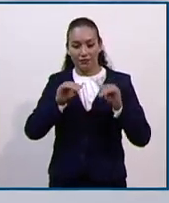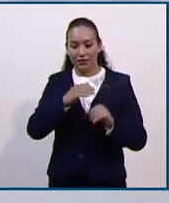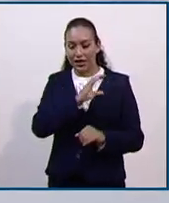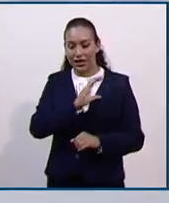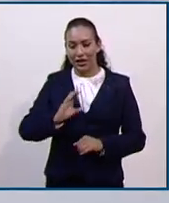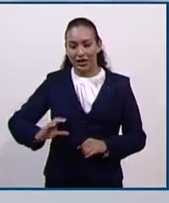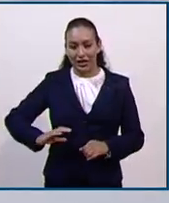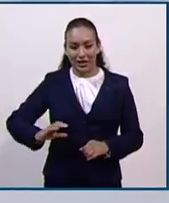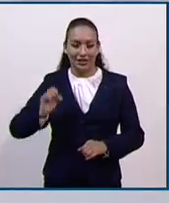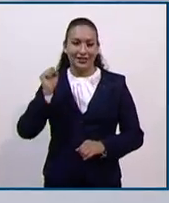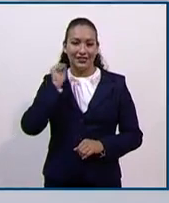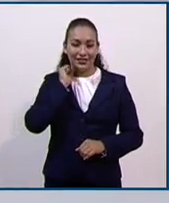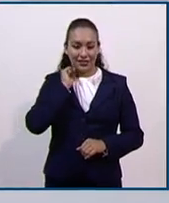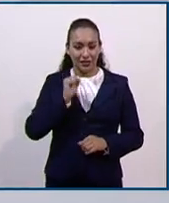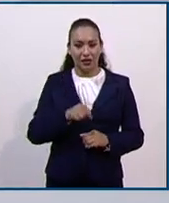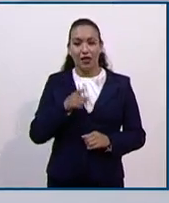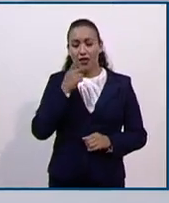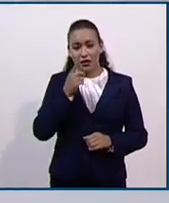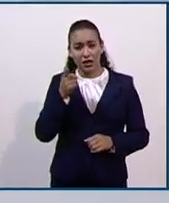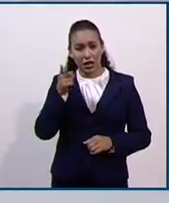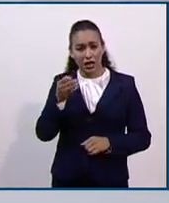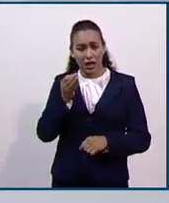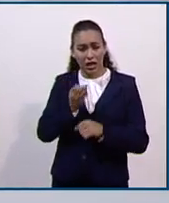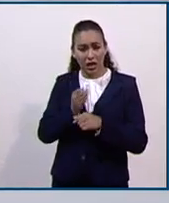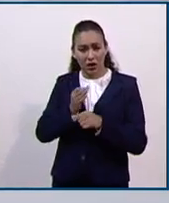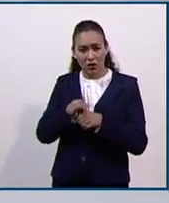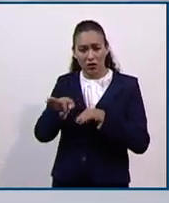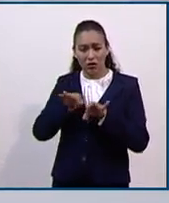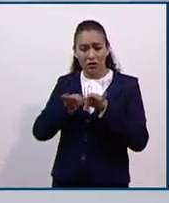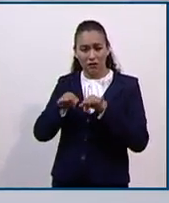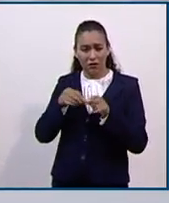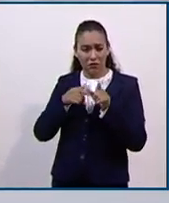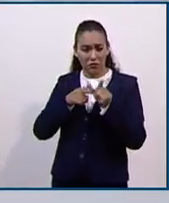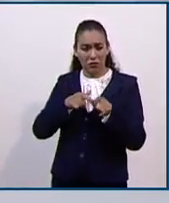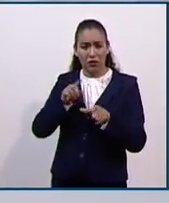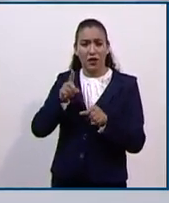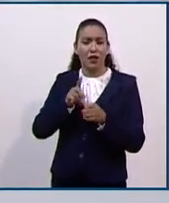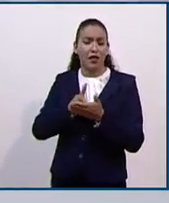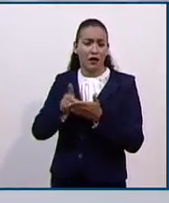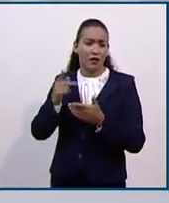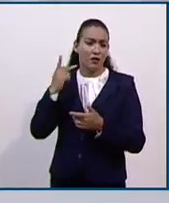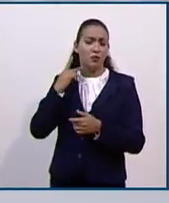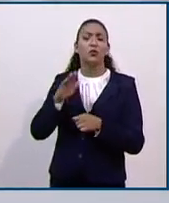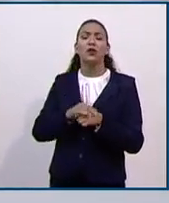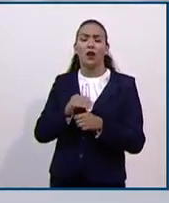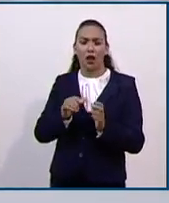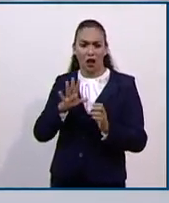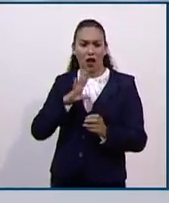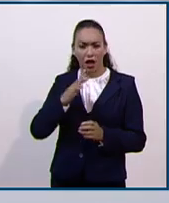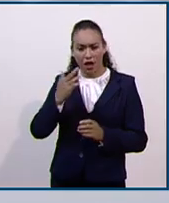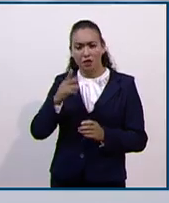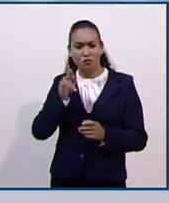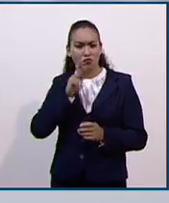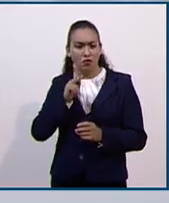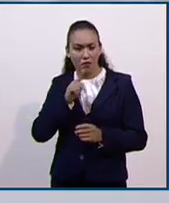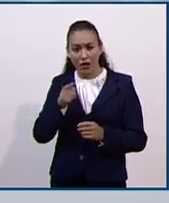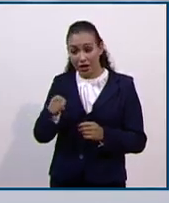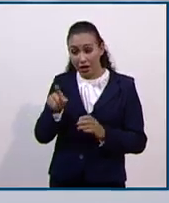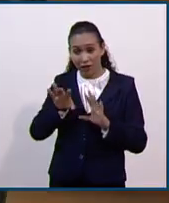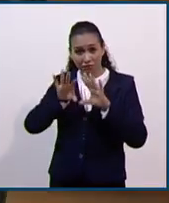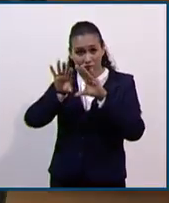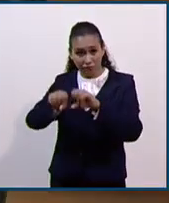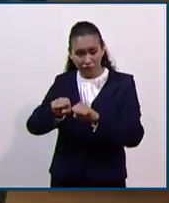luego de determinar que no se encuentra suspendido de sus derechos políticos debido a que se comprobó que no hay orden de aprehensión en su